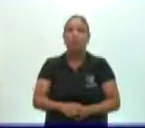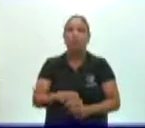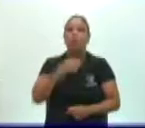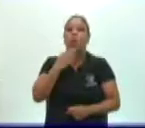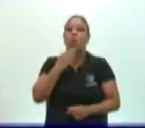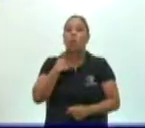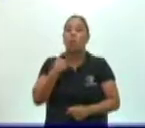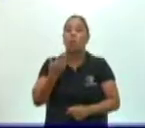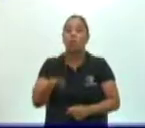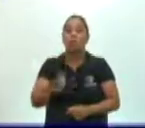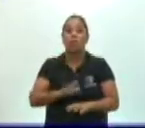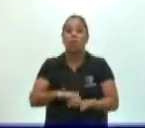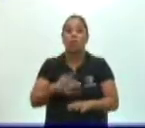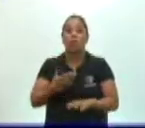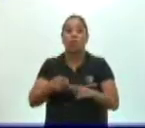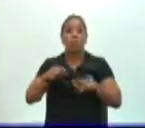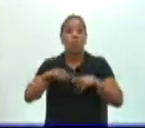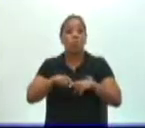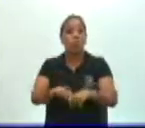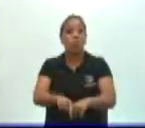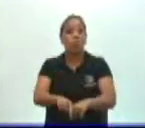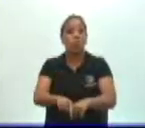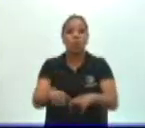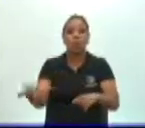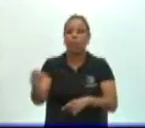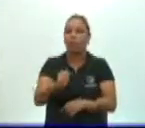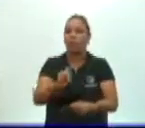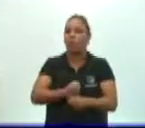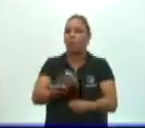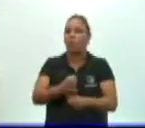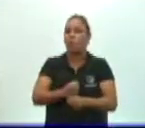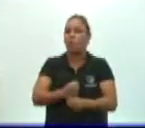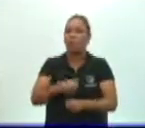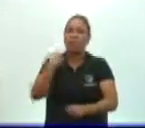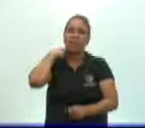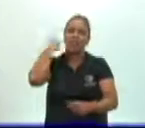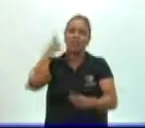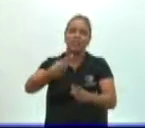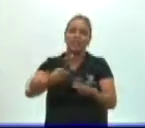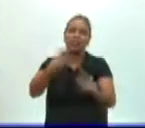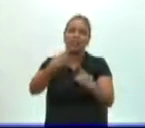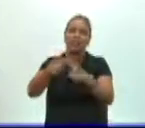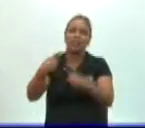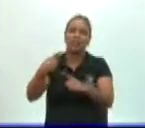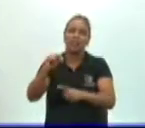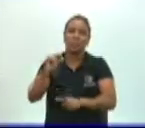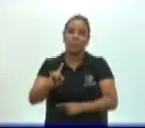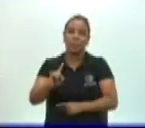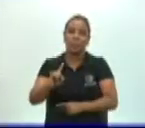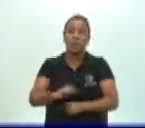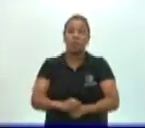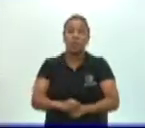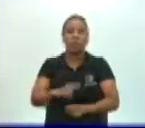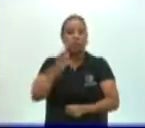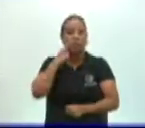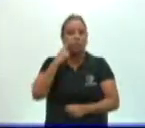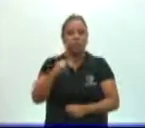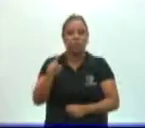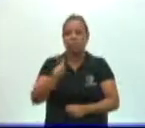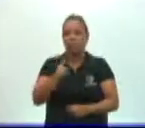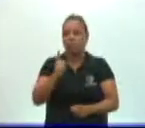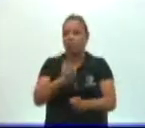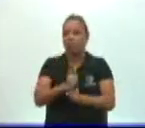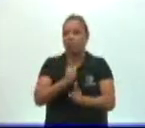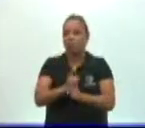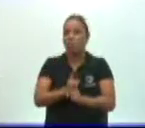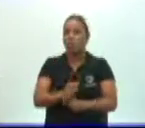aglutinar a los obreros en la sociedad europea del siglo XIX. Pero como han visto detrás, no me encuentro ya en Europa, solo que